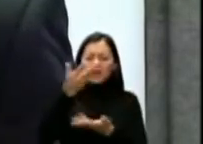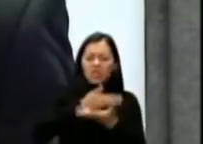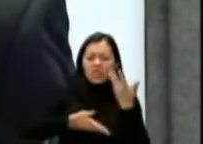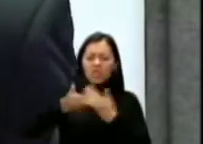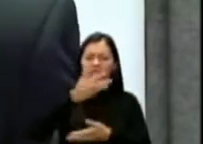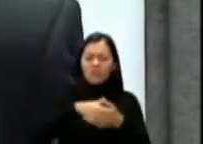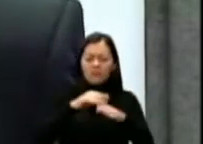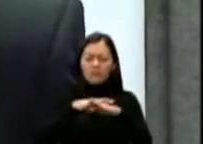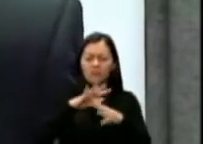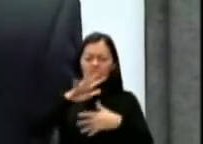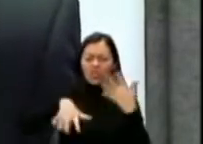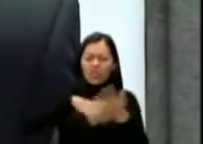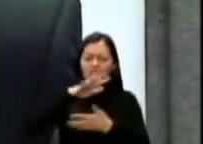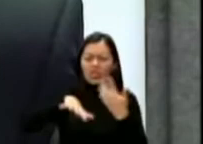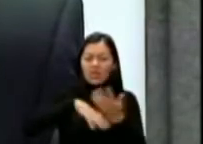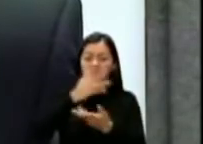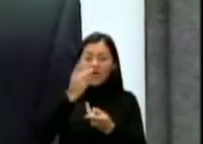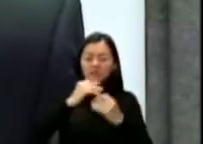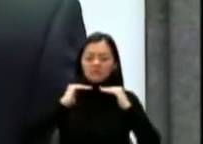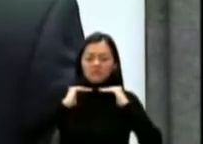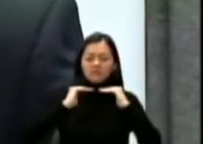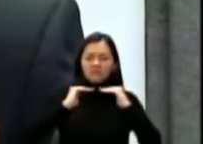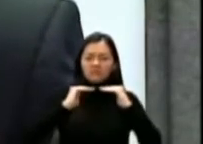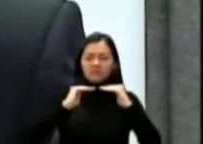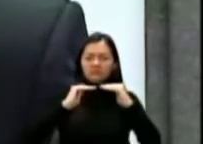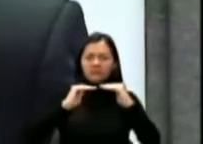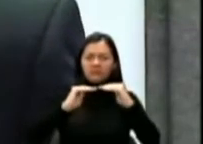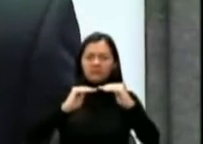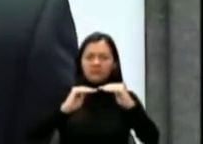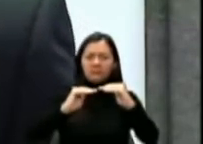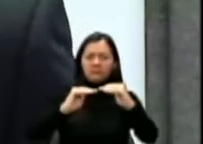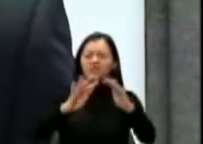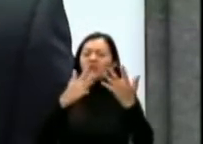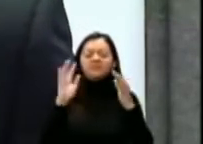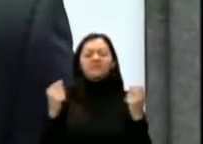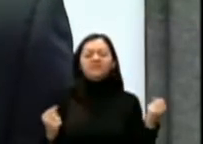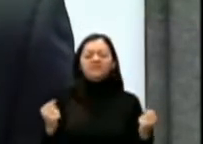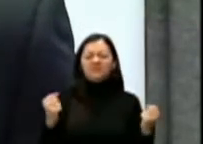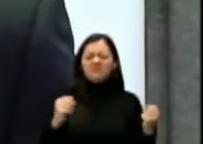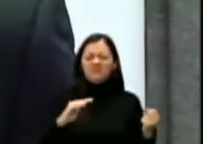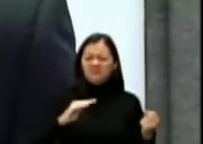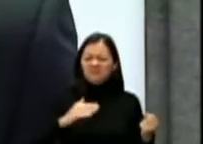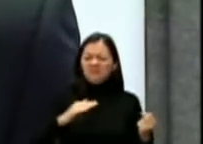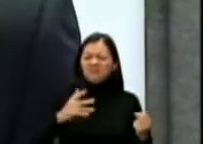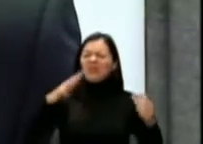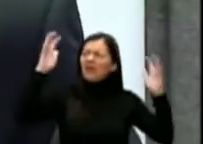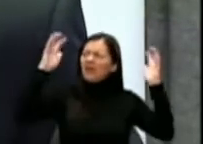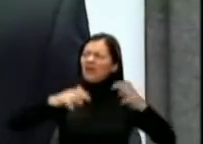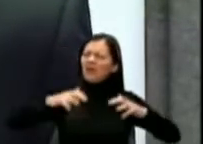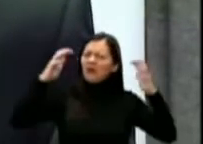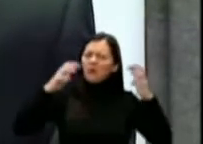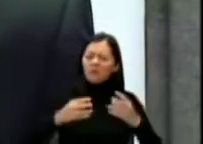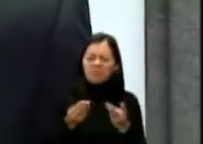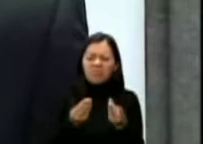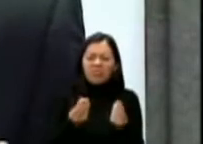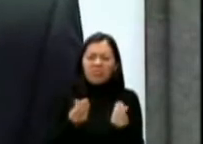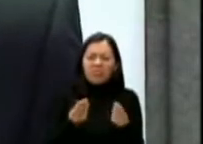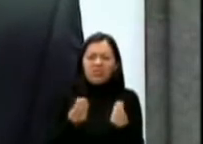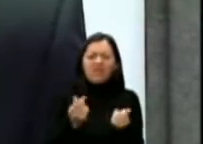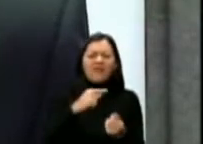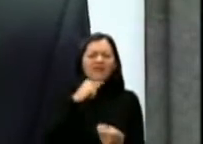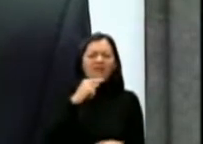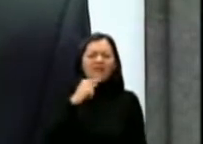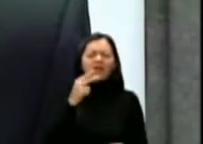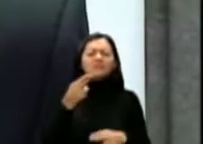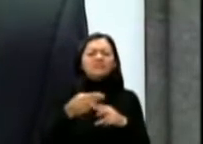y dios liberó los amazónicos cuando llovía porque asociación una brea completamente intransitable cuando se iba a esperar